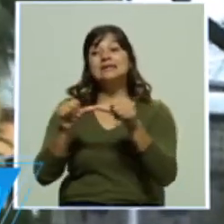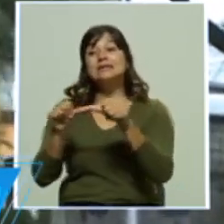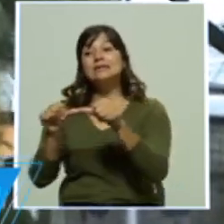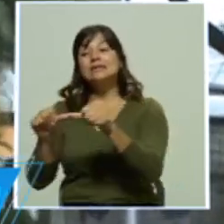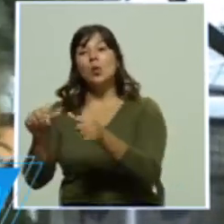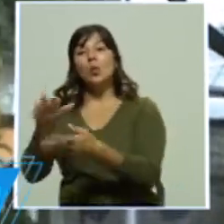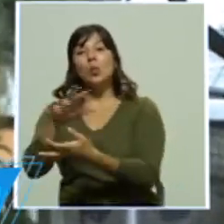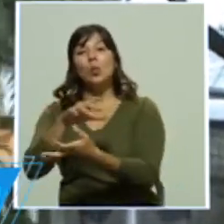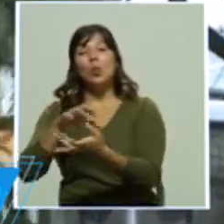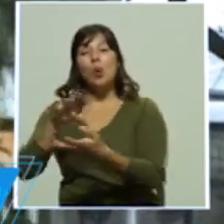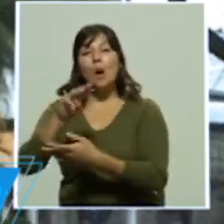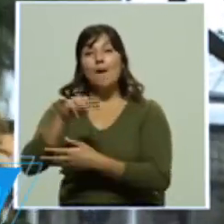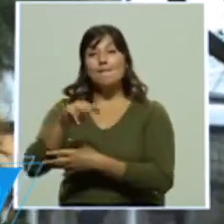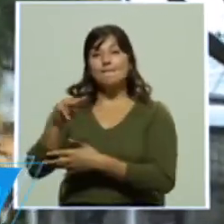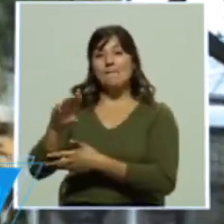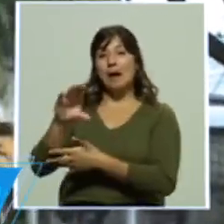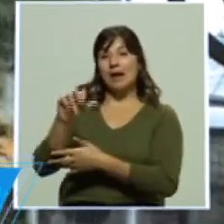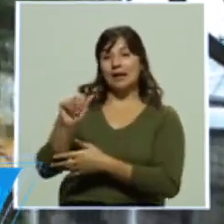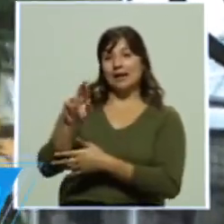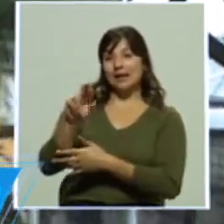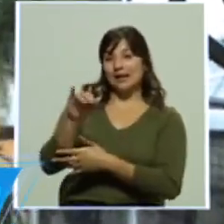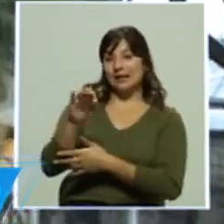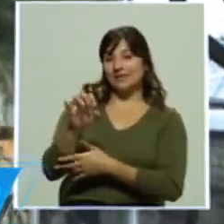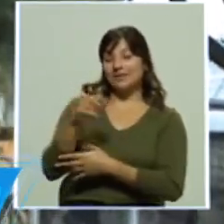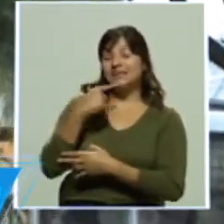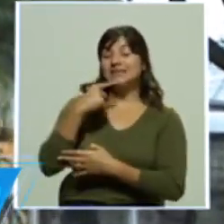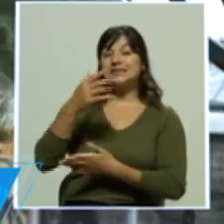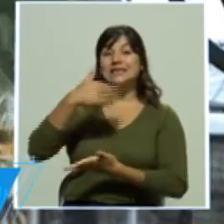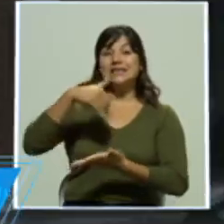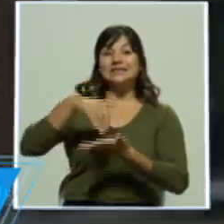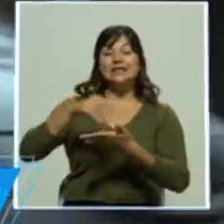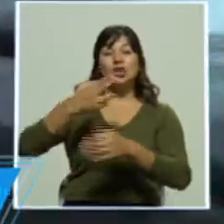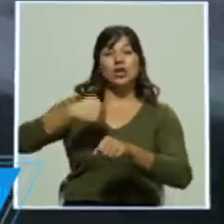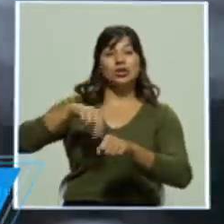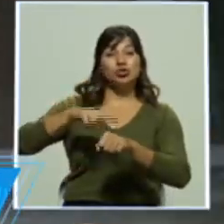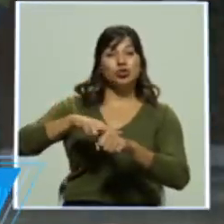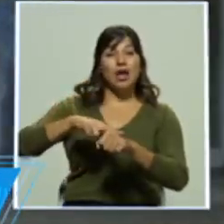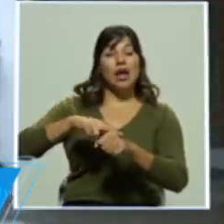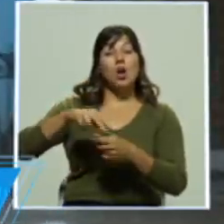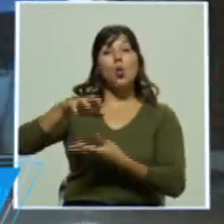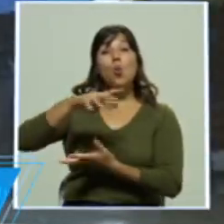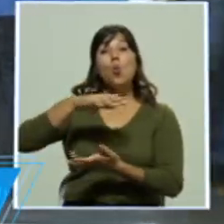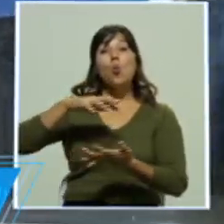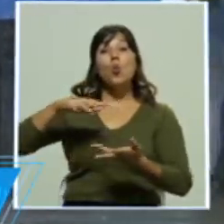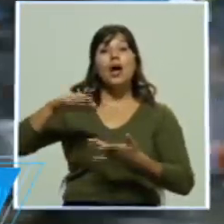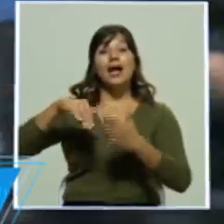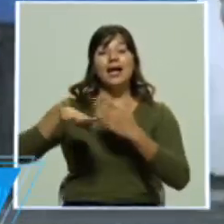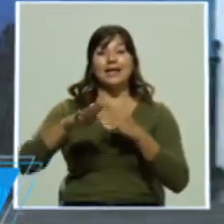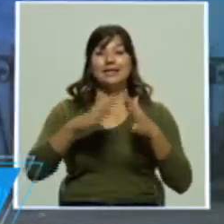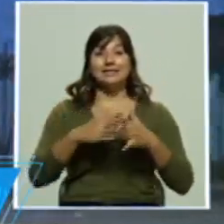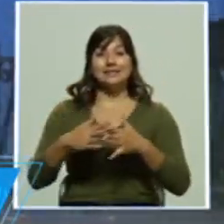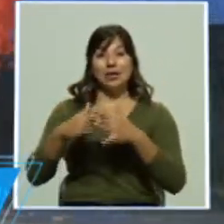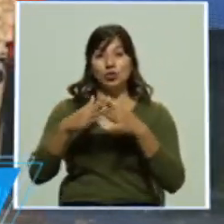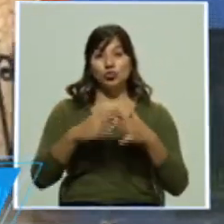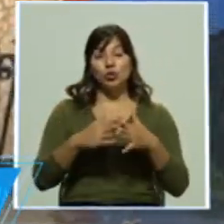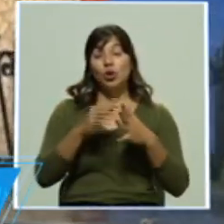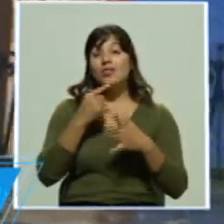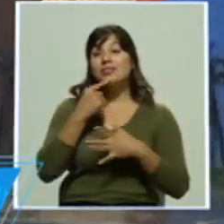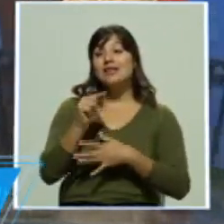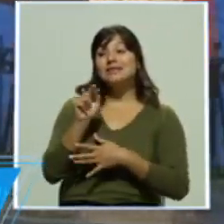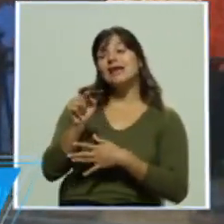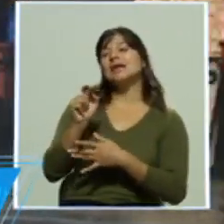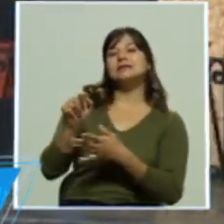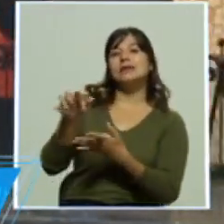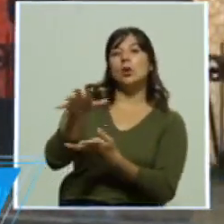al oeste. De acuerdo con el Centro Nacional de Huracanes de los Estados Unidos, esta onda tropical tiene